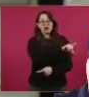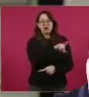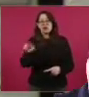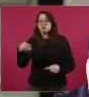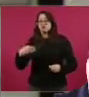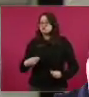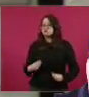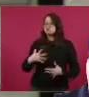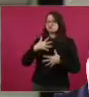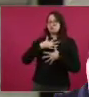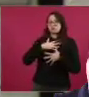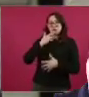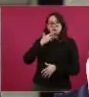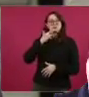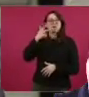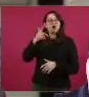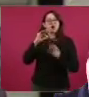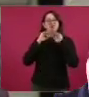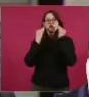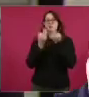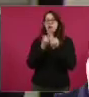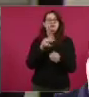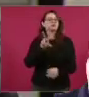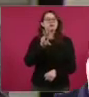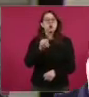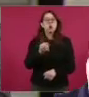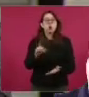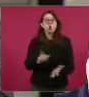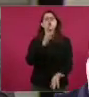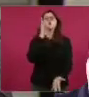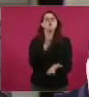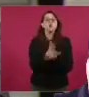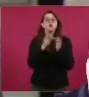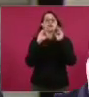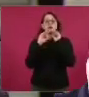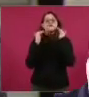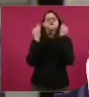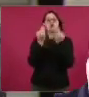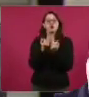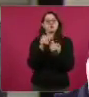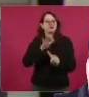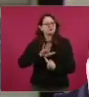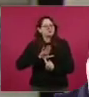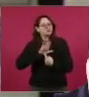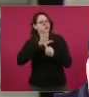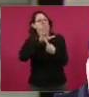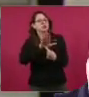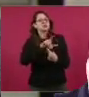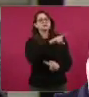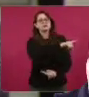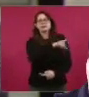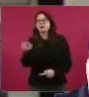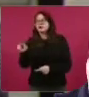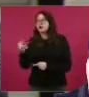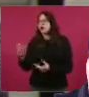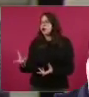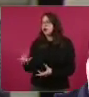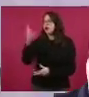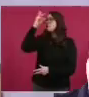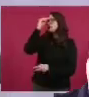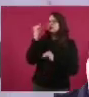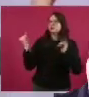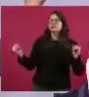ejemplo crea cambios en la sociedad. Y eso es lo que me mueve. Y ahora toda la sociedad